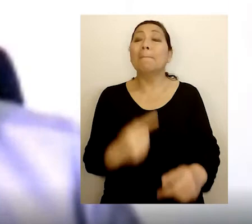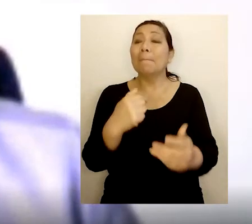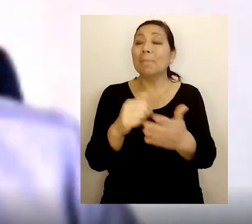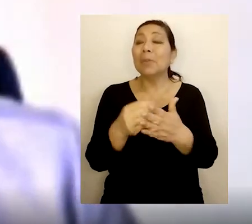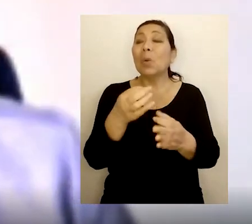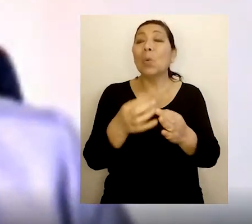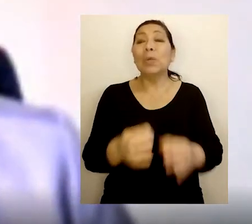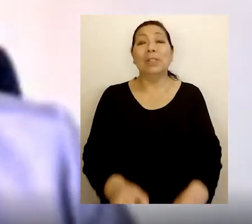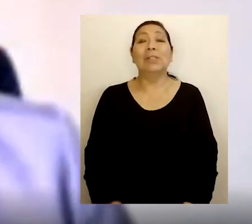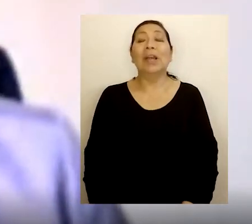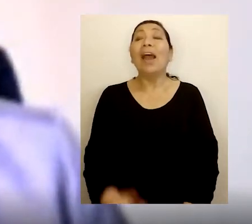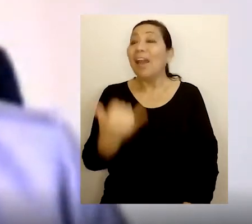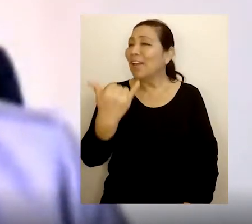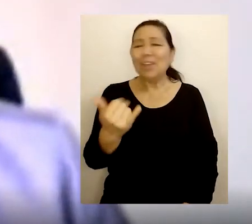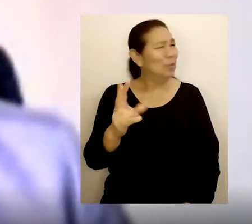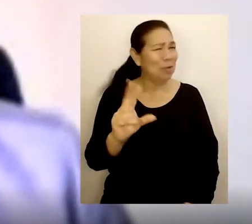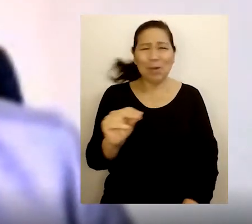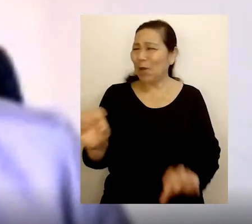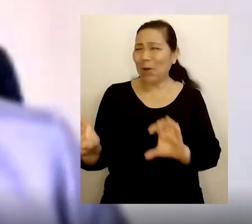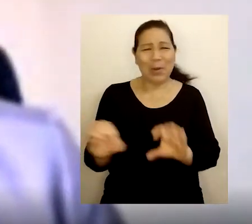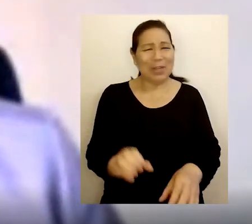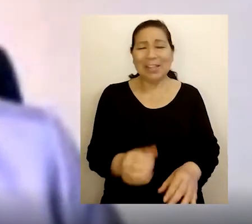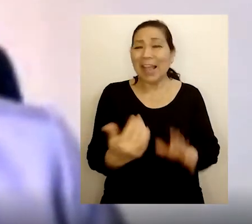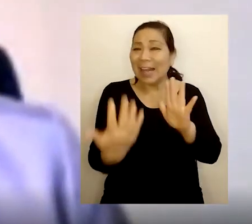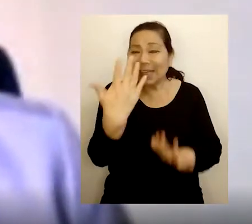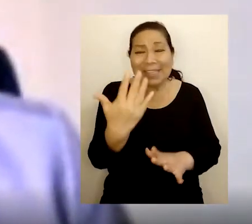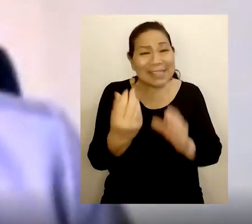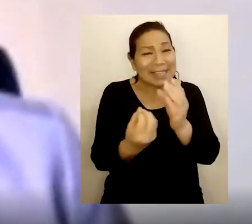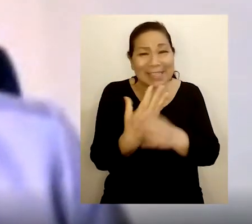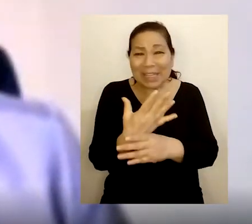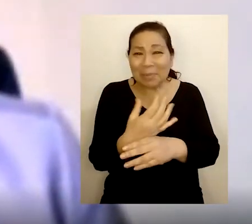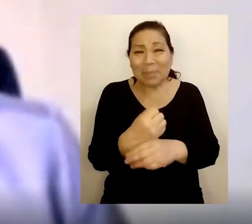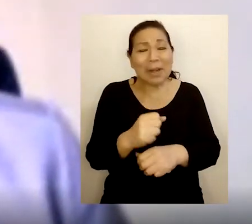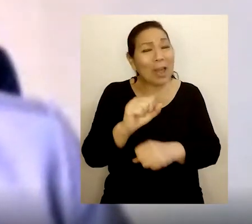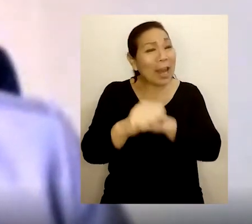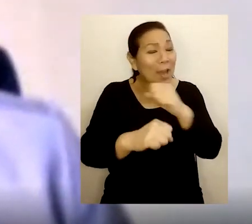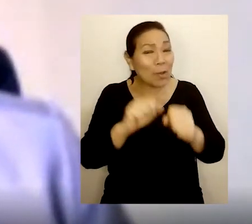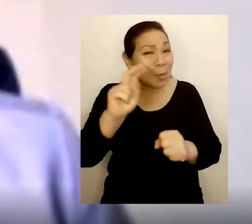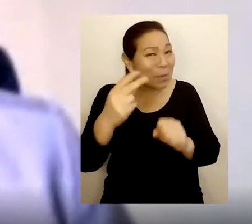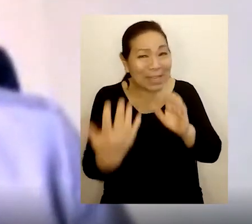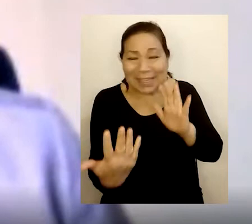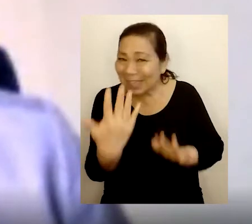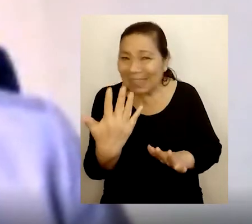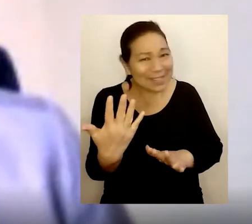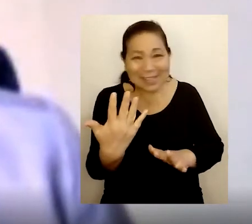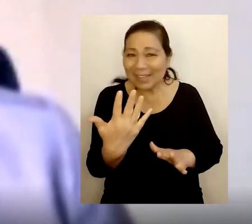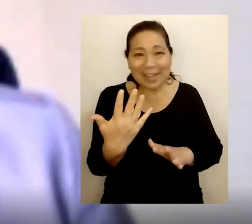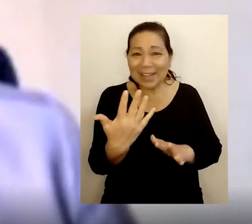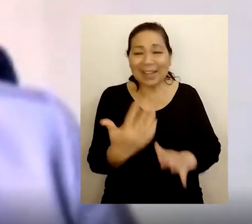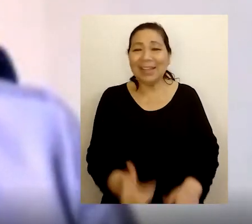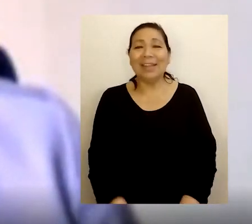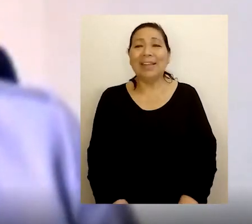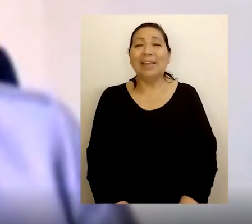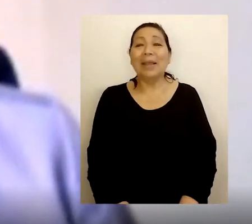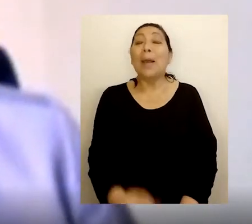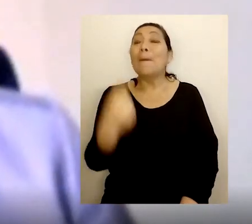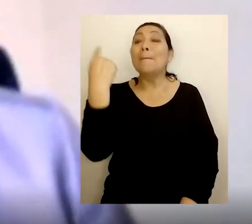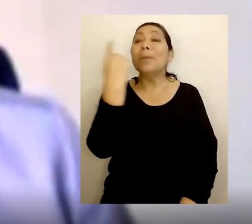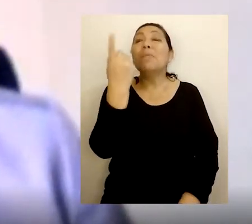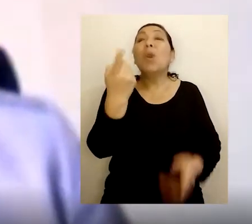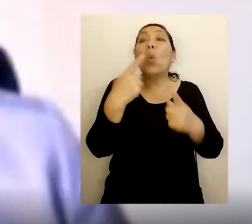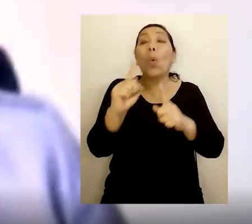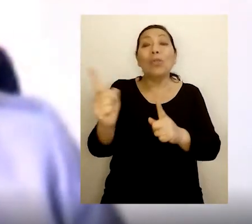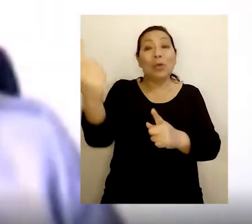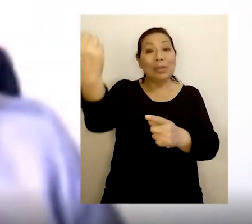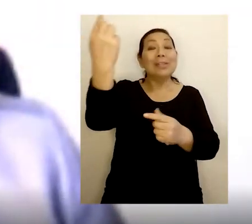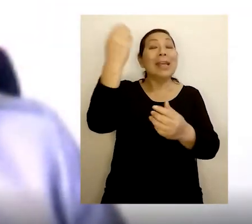de sentencia. Esto no se ha realizado el 15 de septiembre del 2015, sino la primera citación